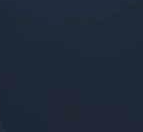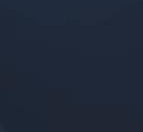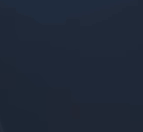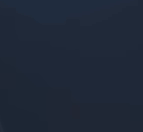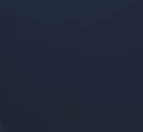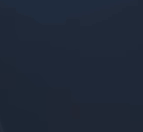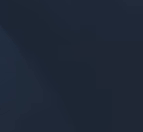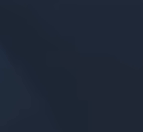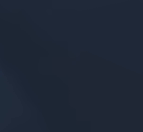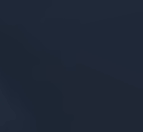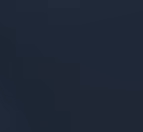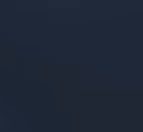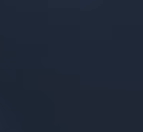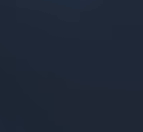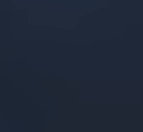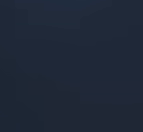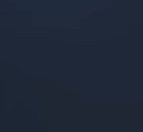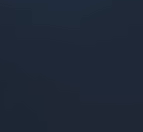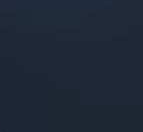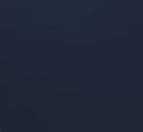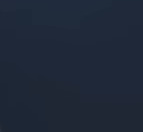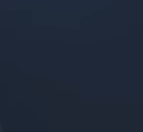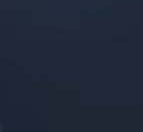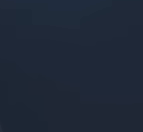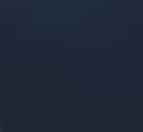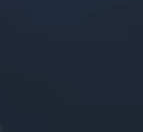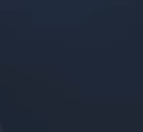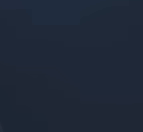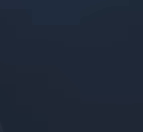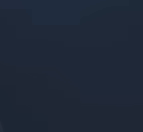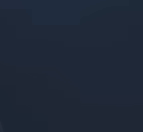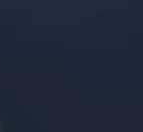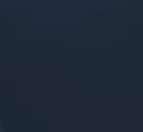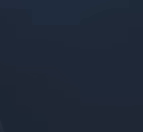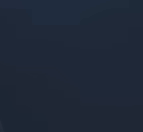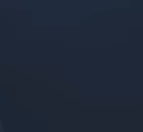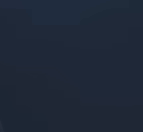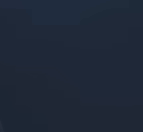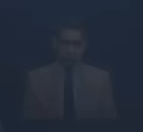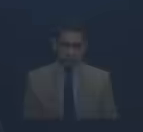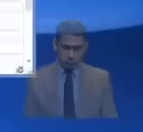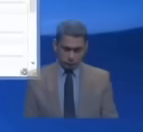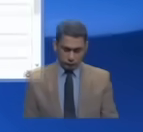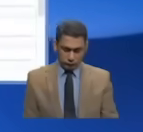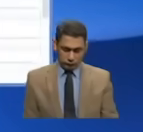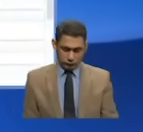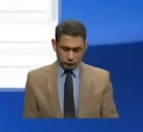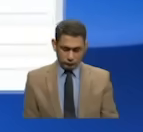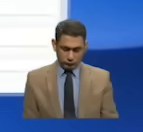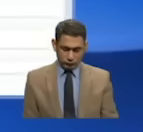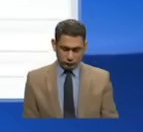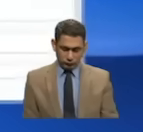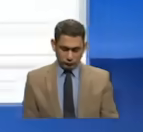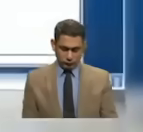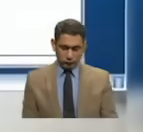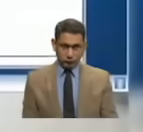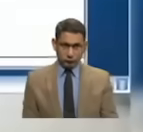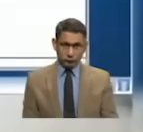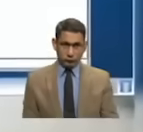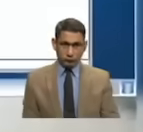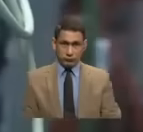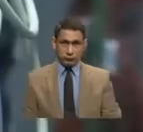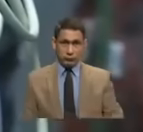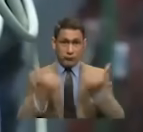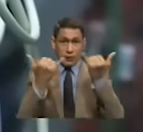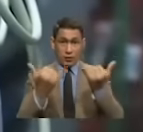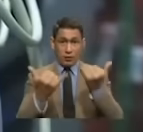con el número de ese man. Eso debes hacer con FD, dejarlos para el final y darle a sus patas. La aplicación que utilizó Leandro Norero,